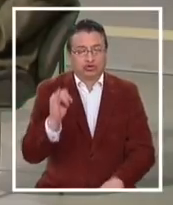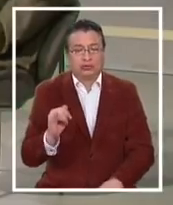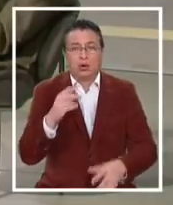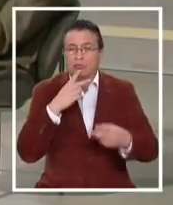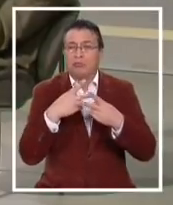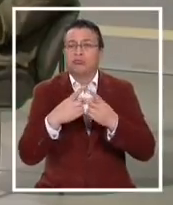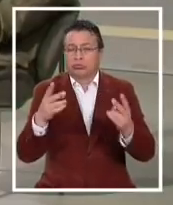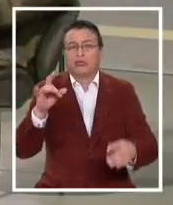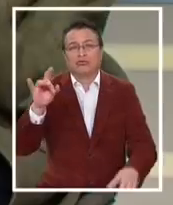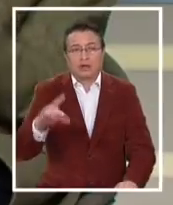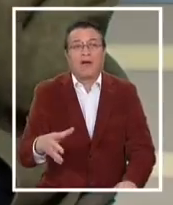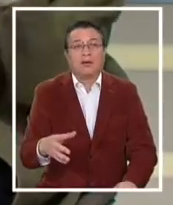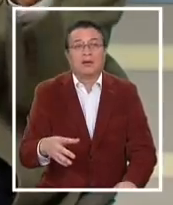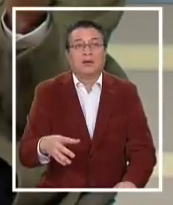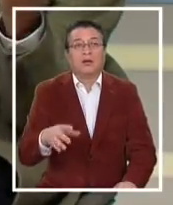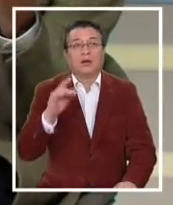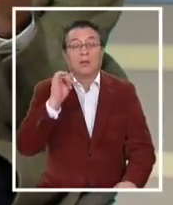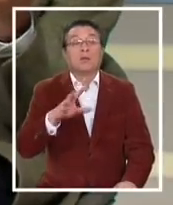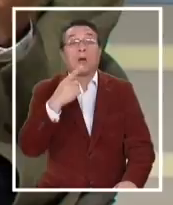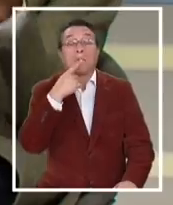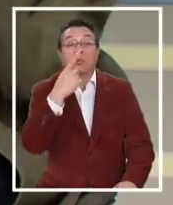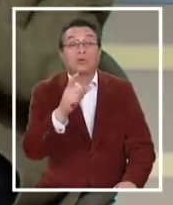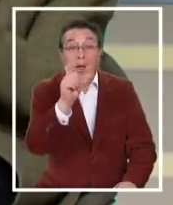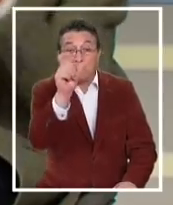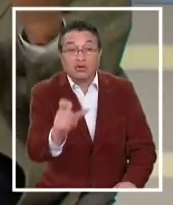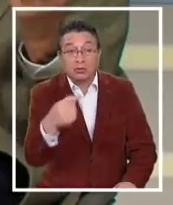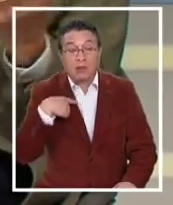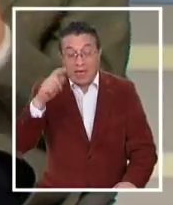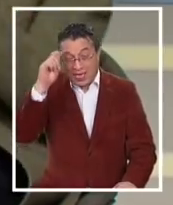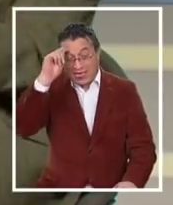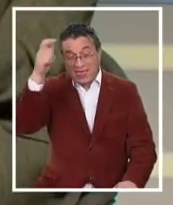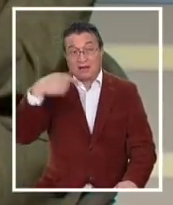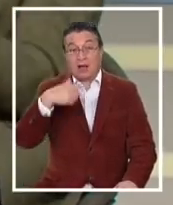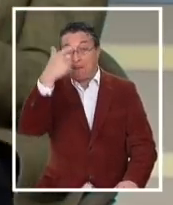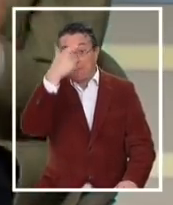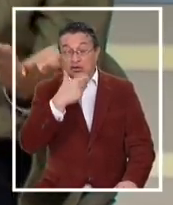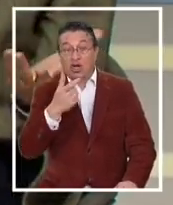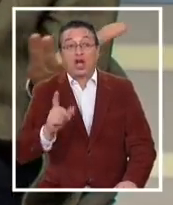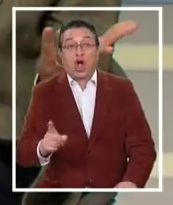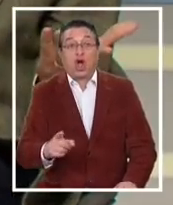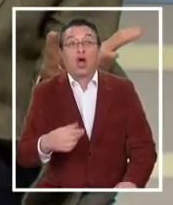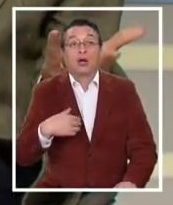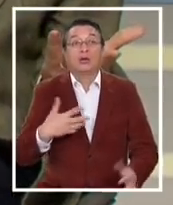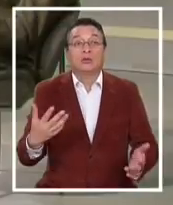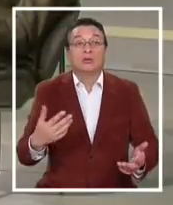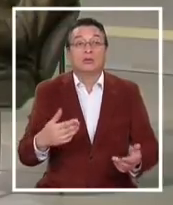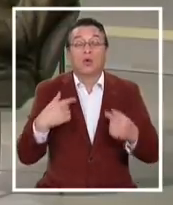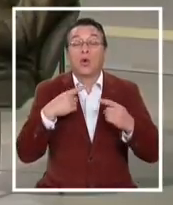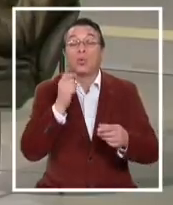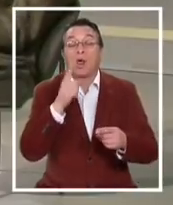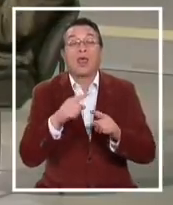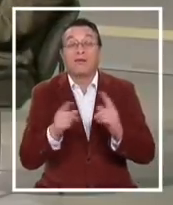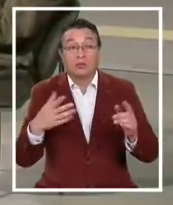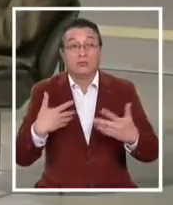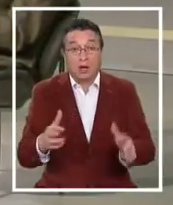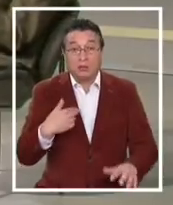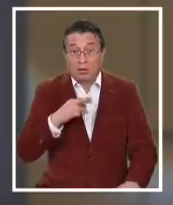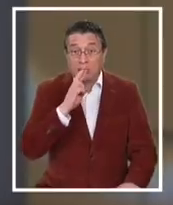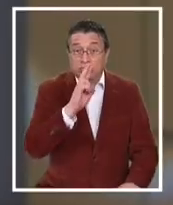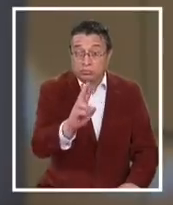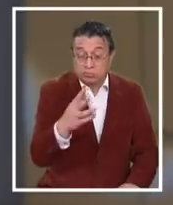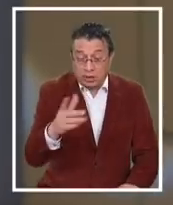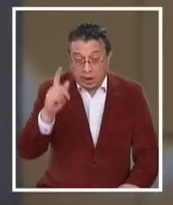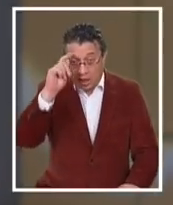de público conocimiento. Cada vez que uno le pregunta tenemos un por personas, usted dice que son las ideas y no las personas. Le pregunta por la idea, dice que pero no te es el estoy momento de la diferencia. Te estoy respondiendo de las